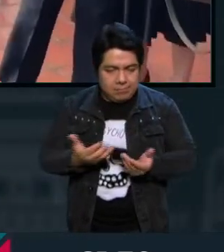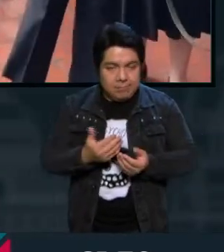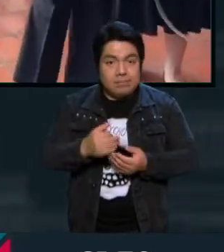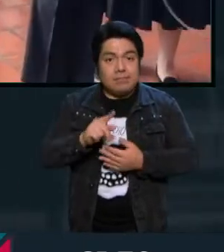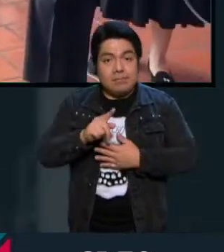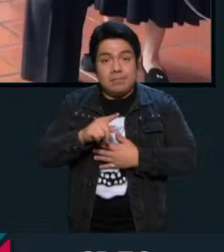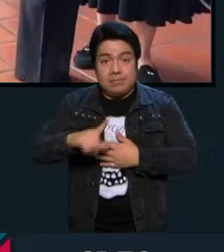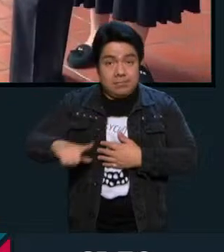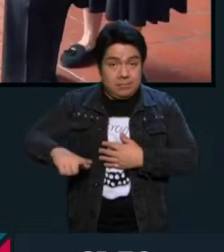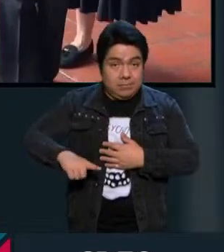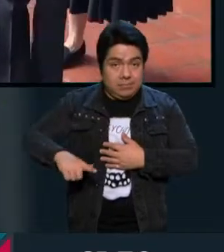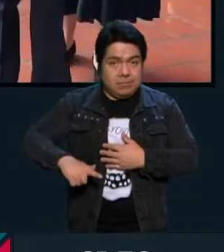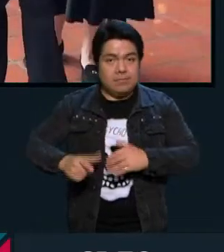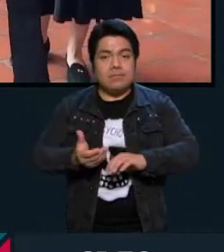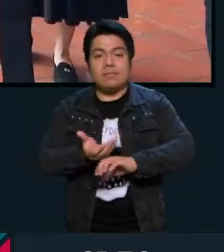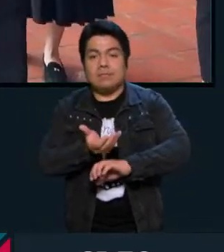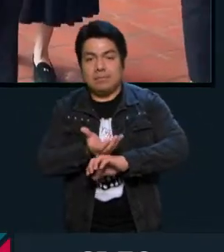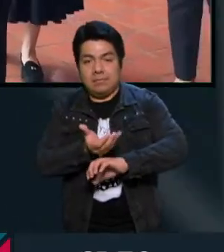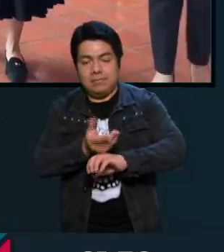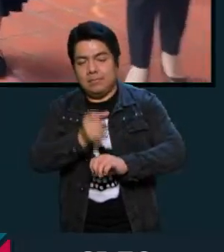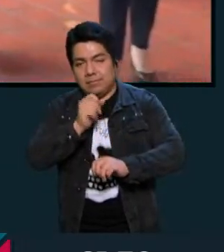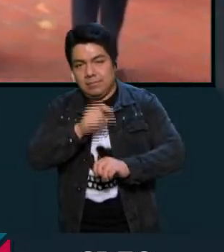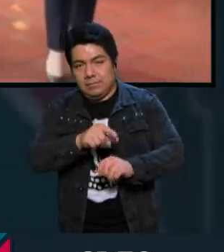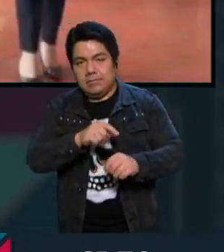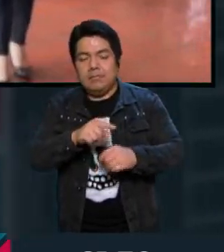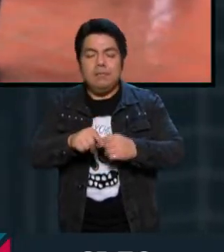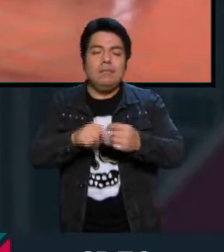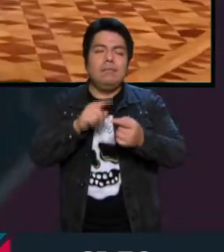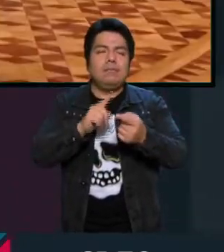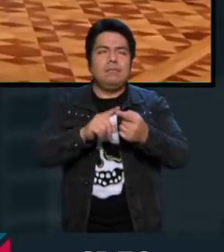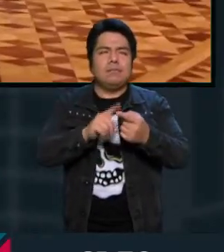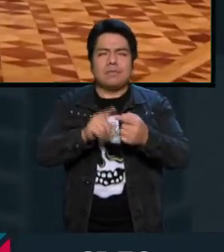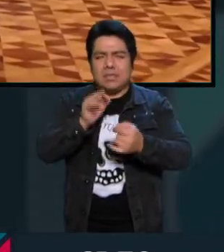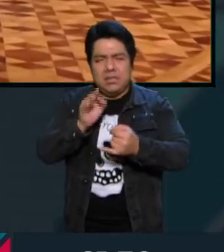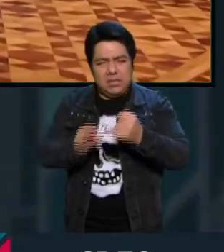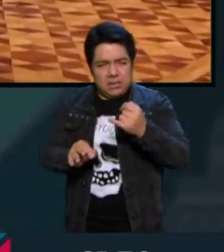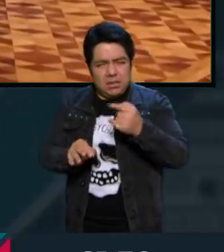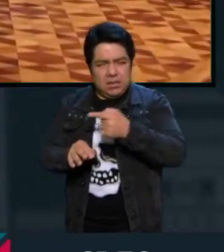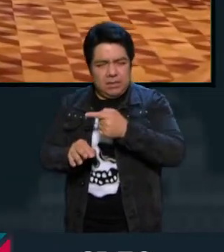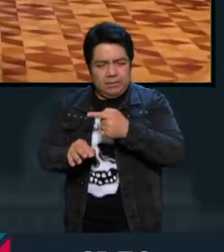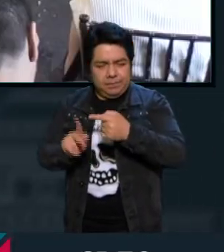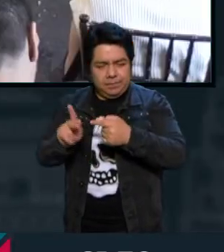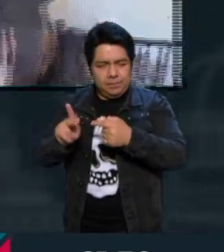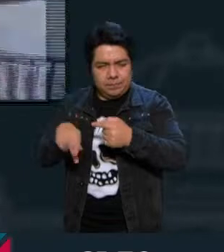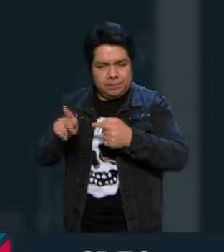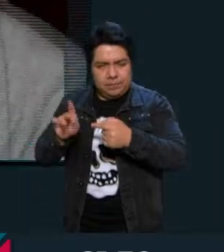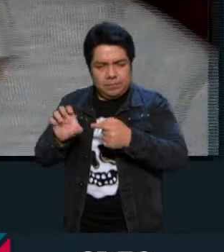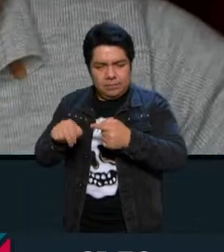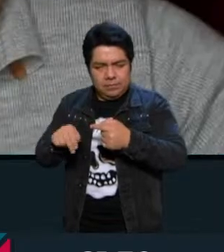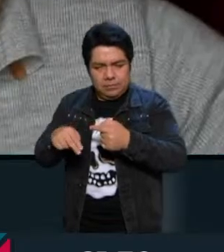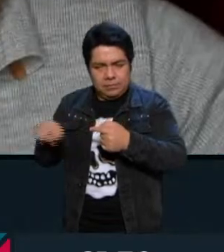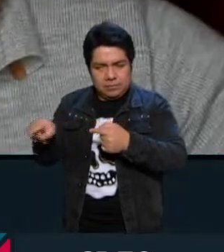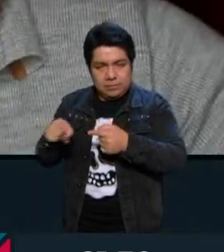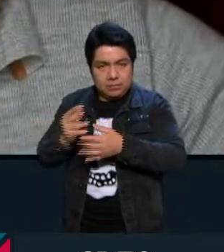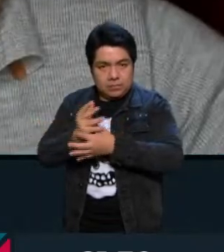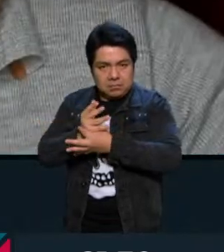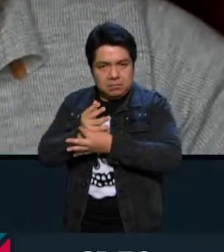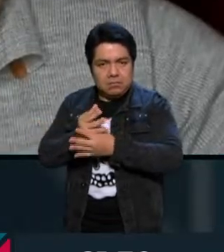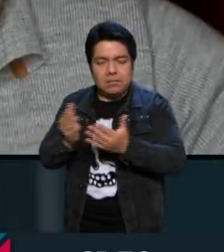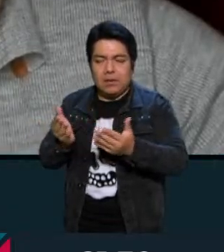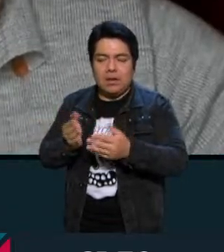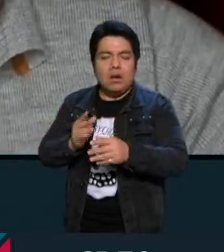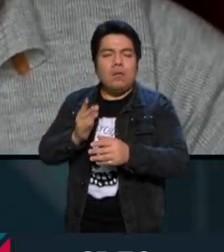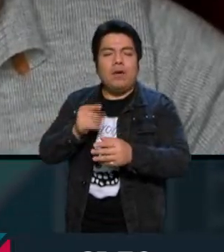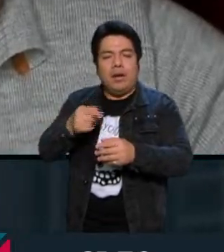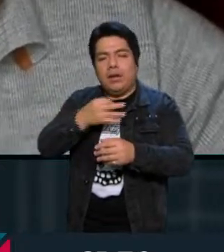con el gobierno de Estados Unidos, Braulio. Y también estas últimas declaraciones que hace Ken Salazar, que dan pie a esta pausa